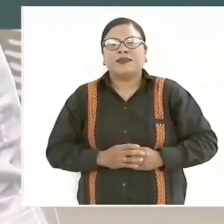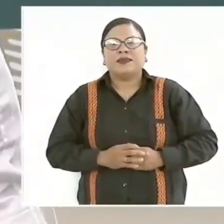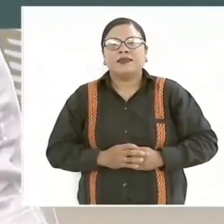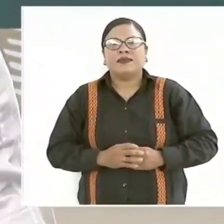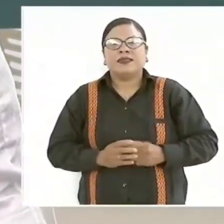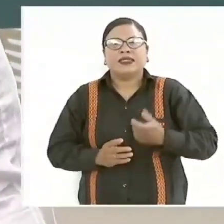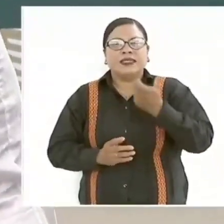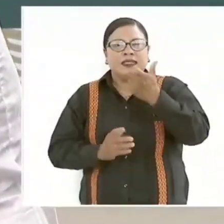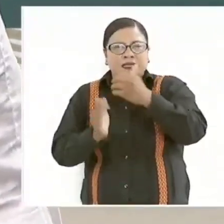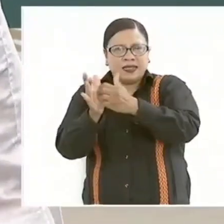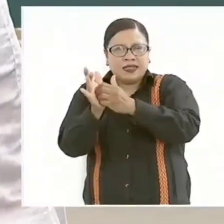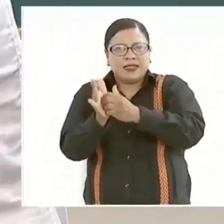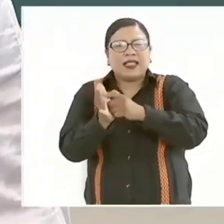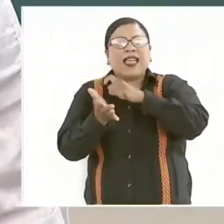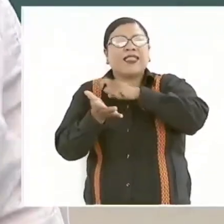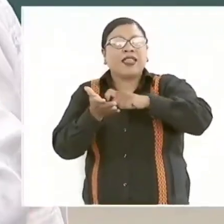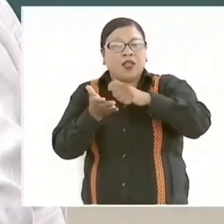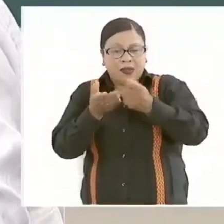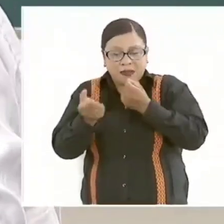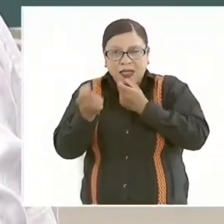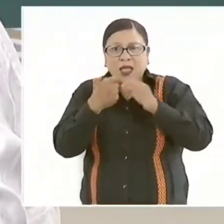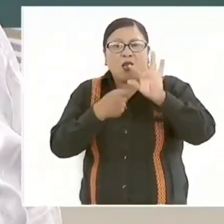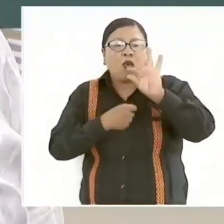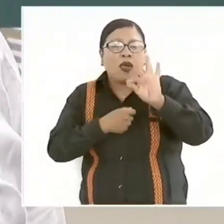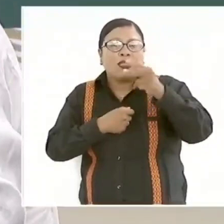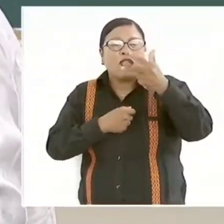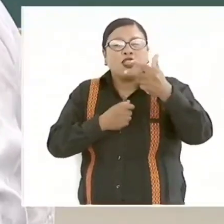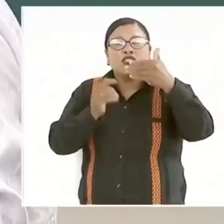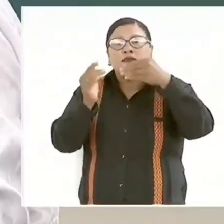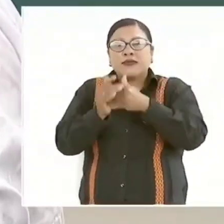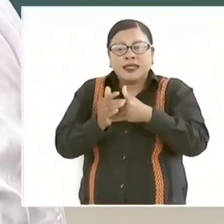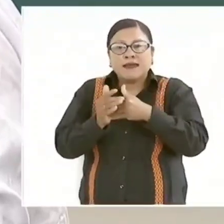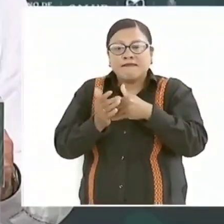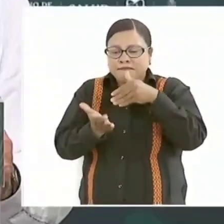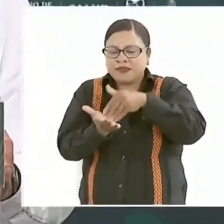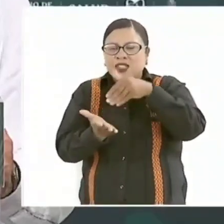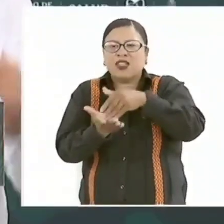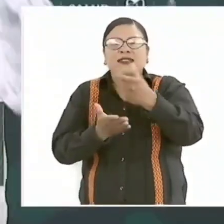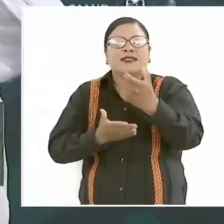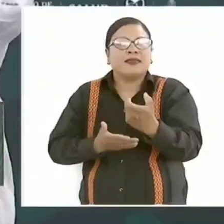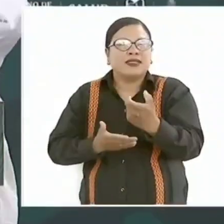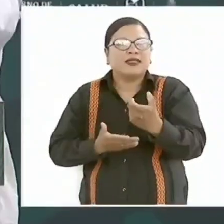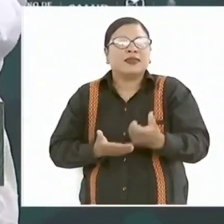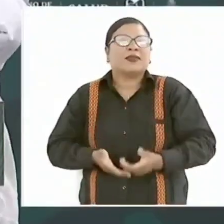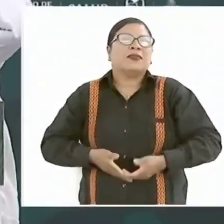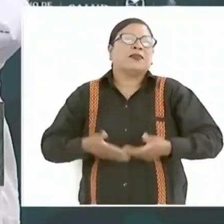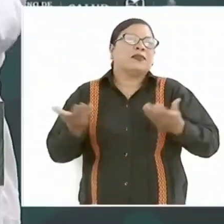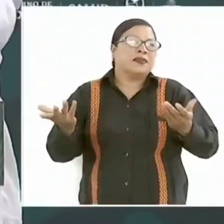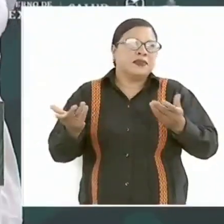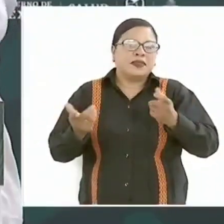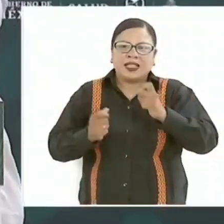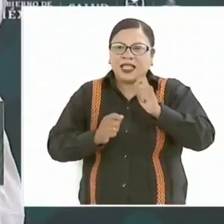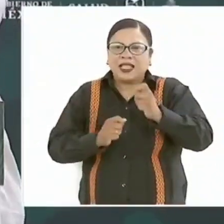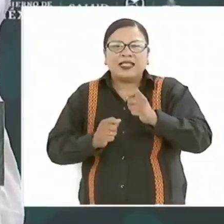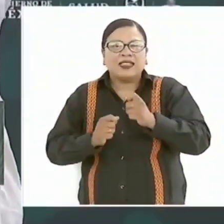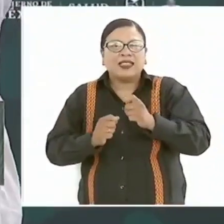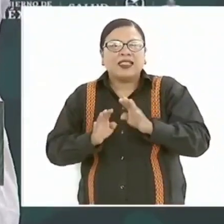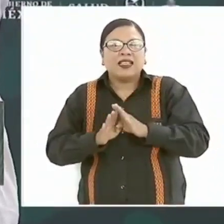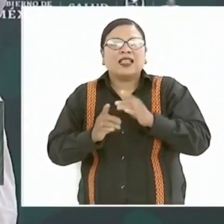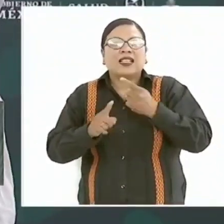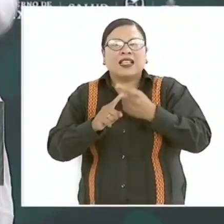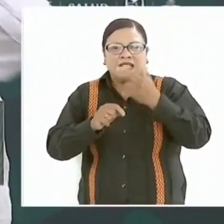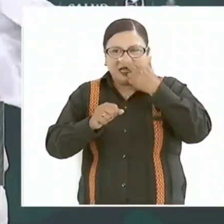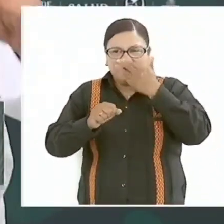Tenemos un ahorro en la compra de los medicamentos de 48 mil millones de pesos. Aquí está el doctor Alipi, que es el